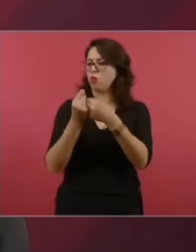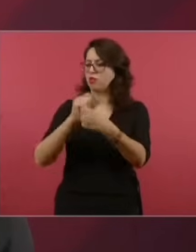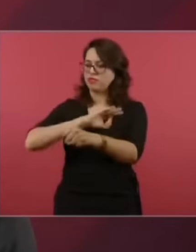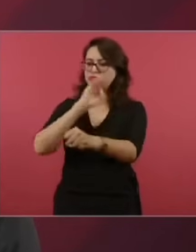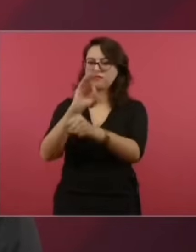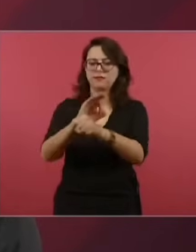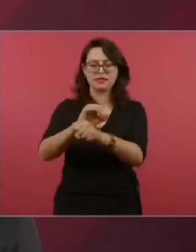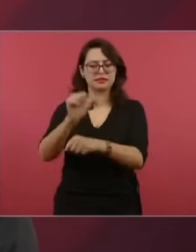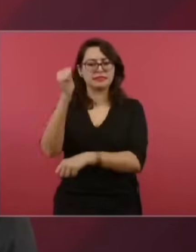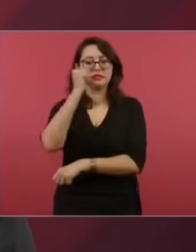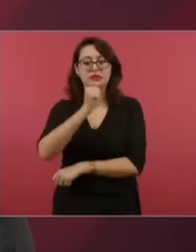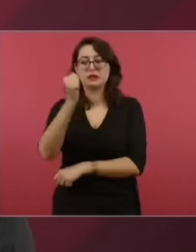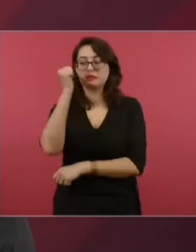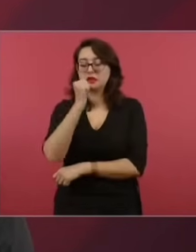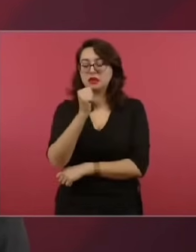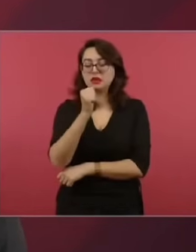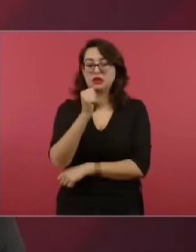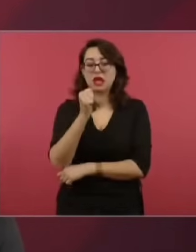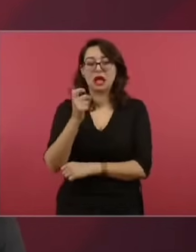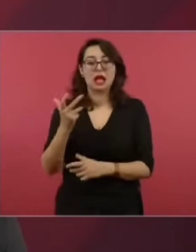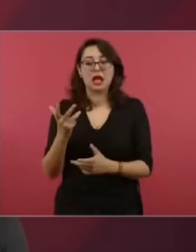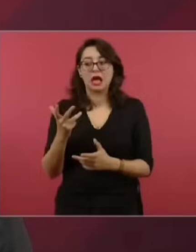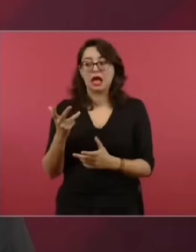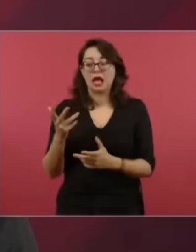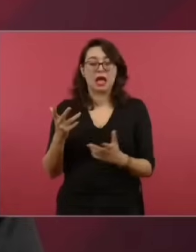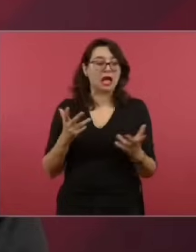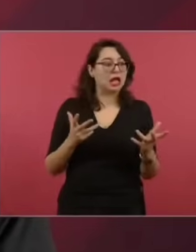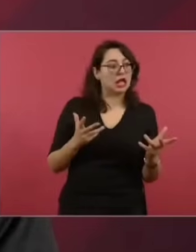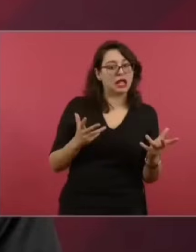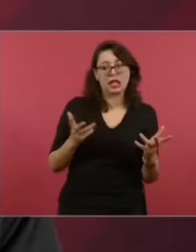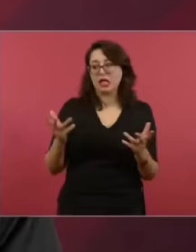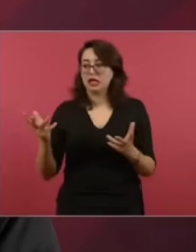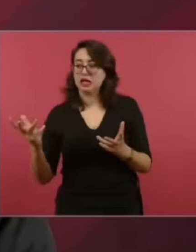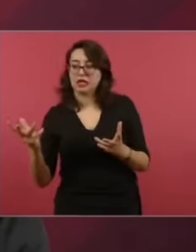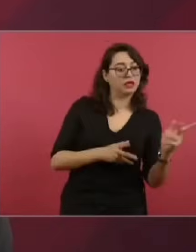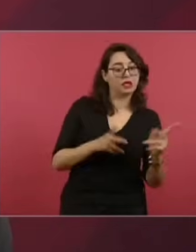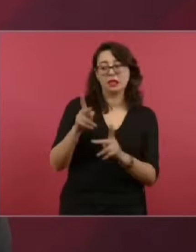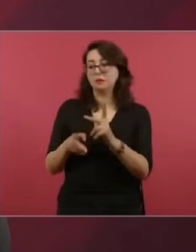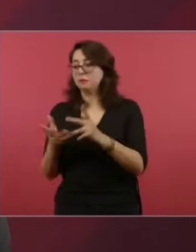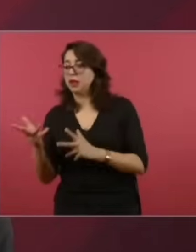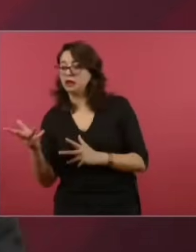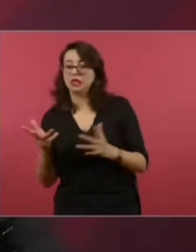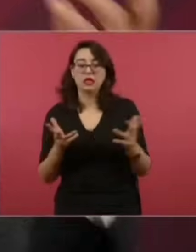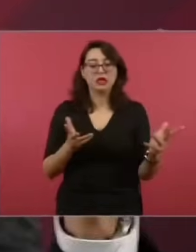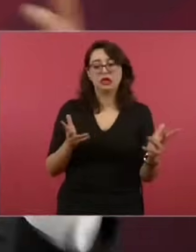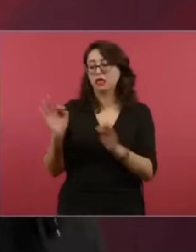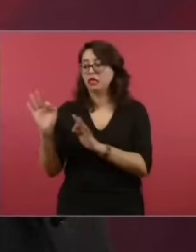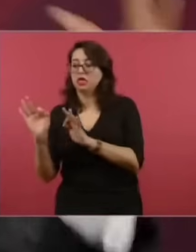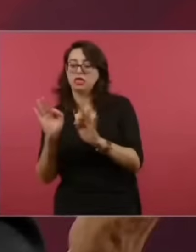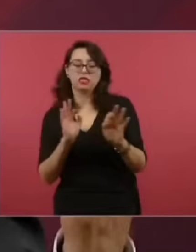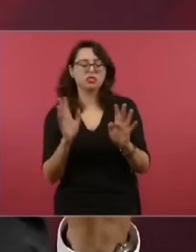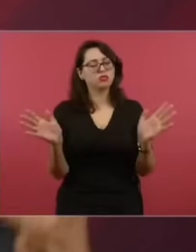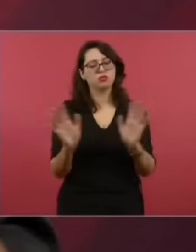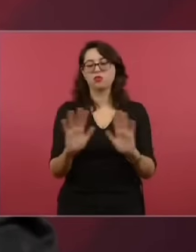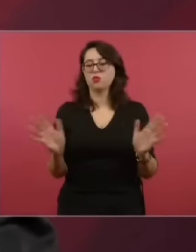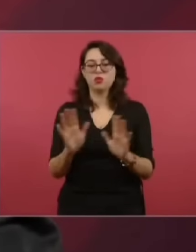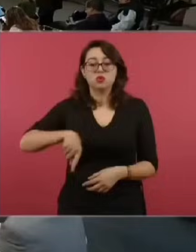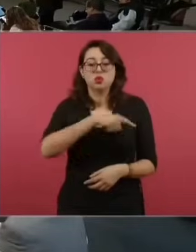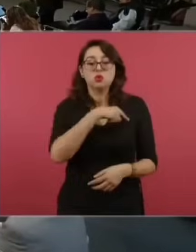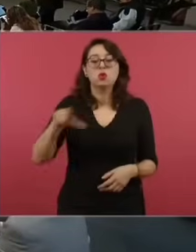no querer quedar bien con todos, porque termina uno quedando mal con todos. Atender a todos, respetar a